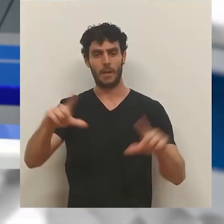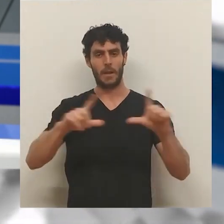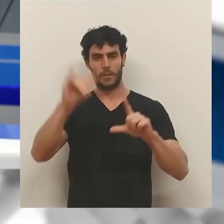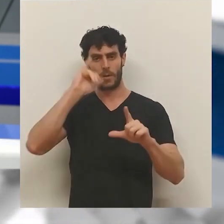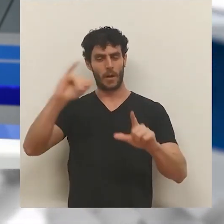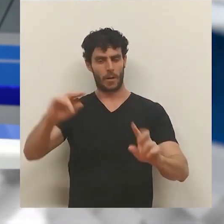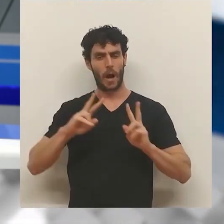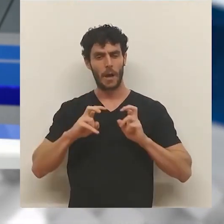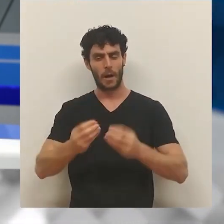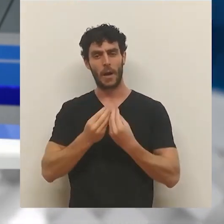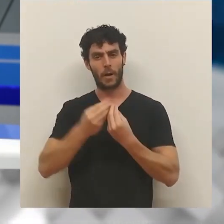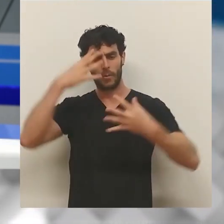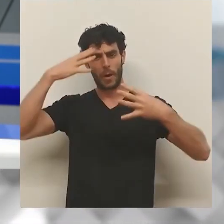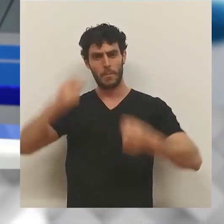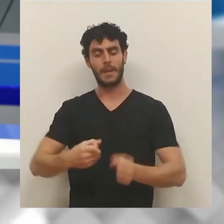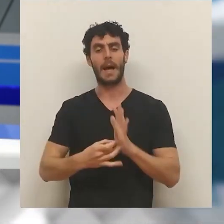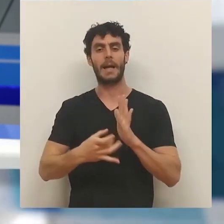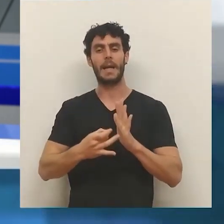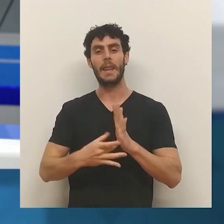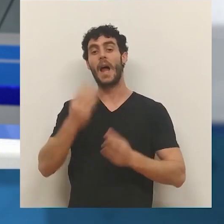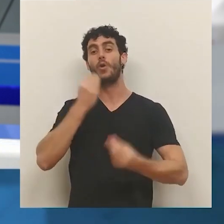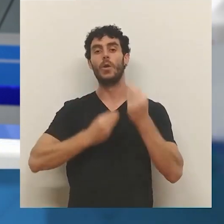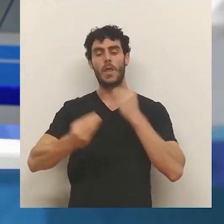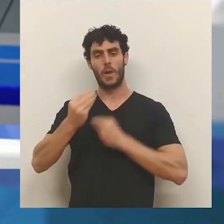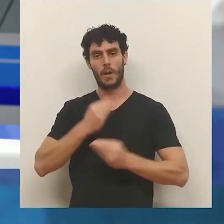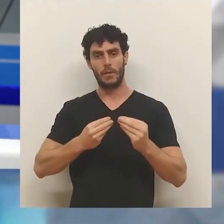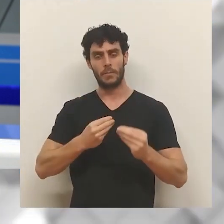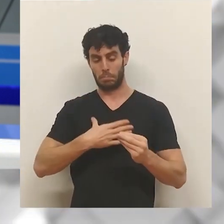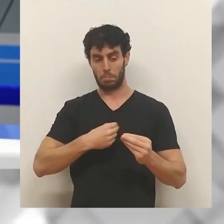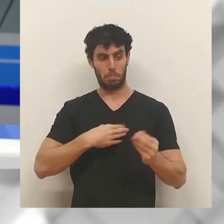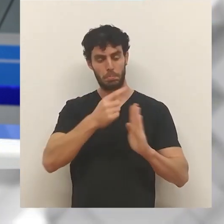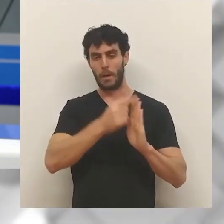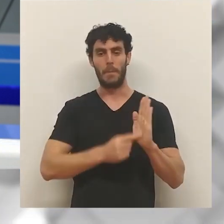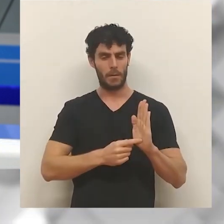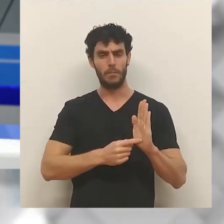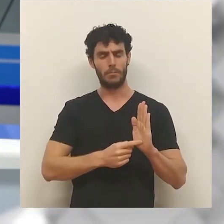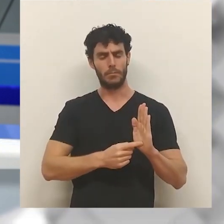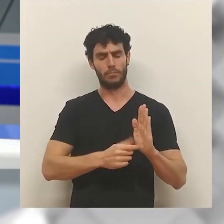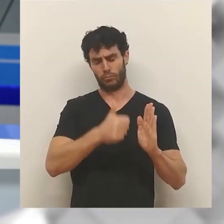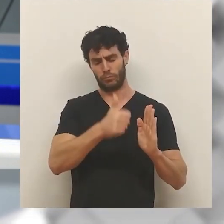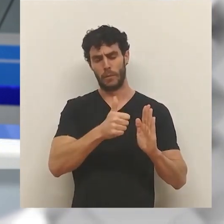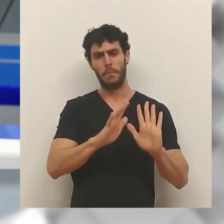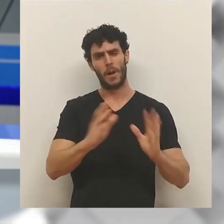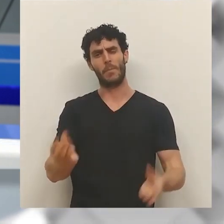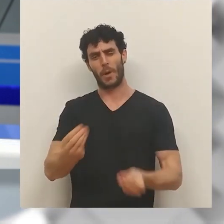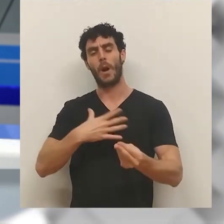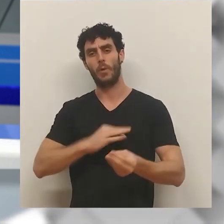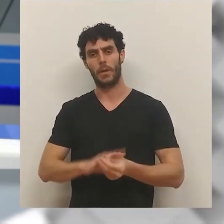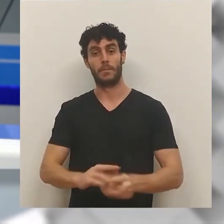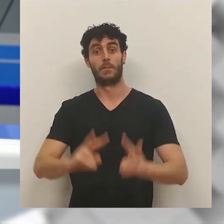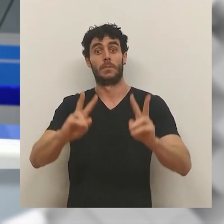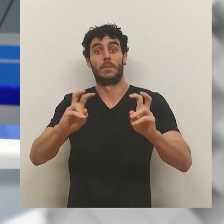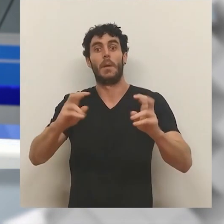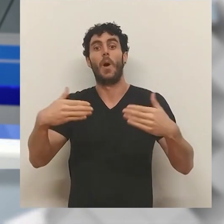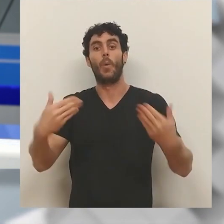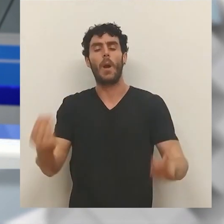las denuncias de las familias, en TVR hemos analizado con una experta su calidad nutricional. Sobre el papel, los menús aprueban,